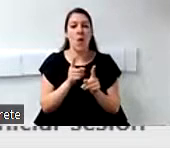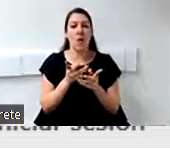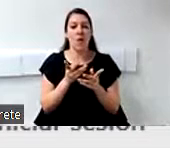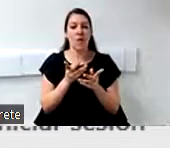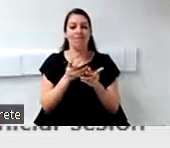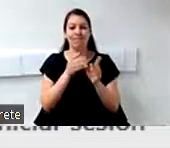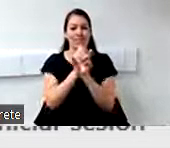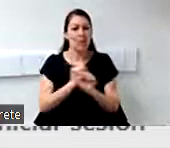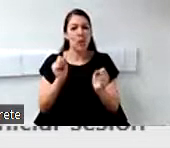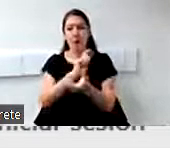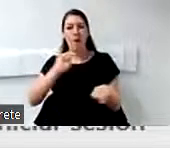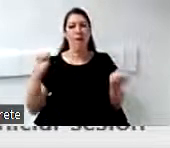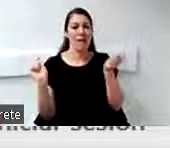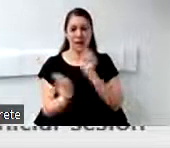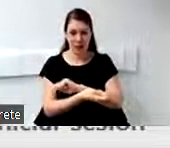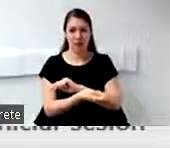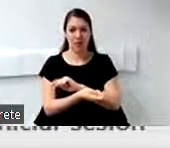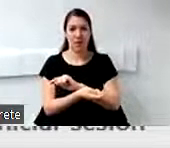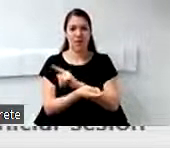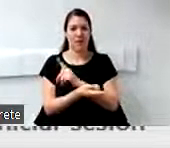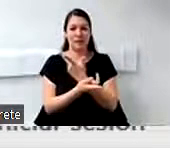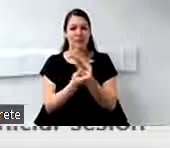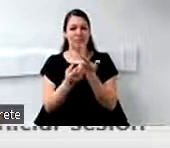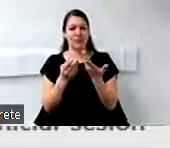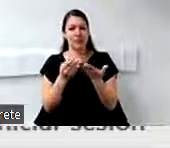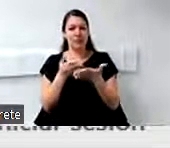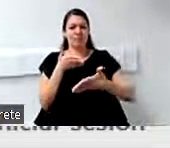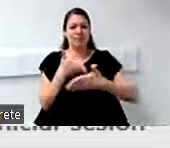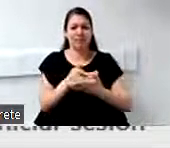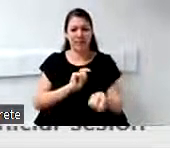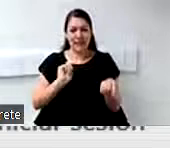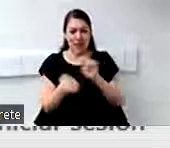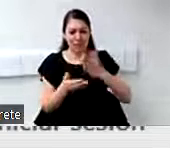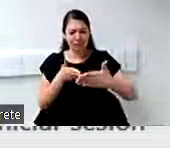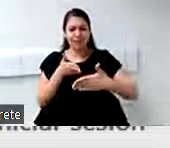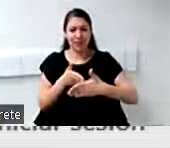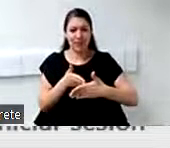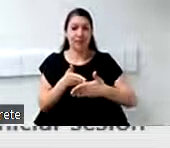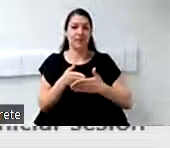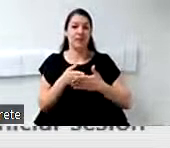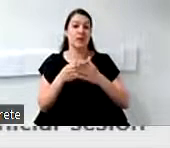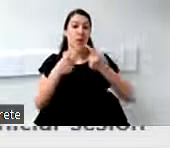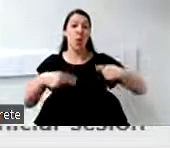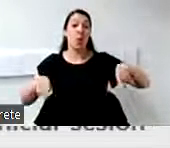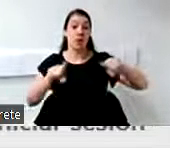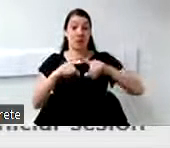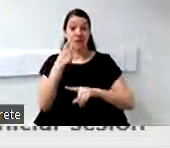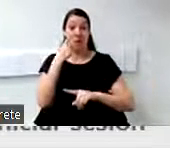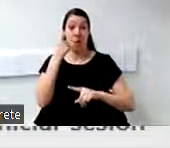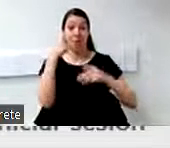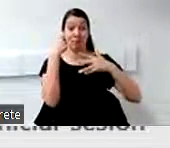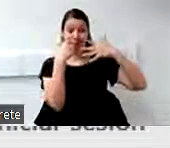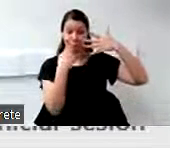en algún momento a los cambios, ¿no? Como pueden ver, ustedes lograron identificar unas